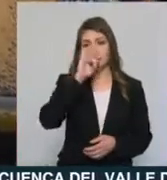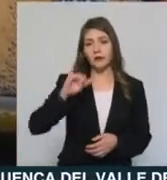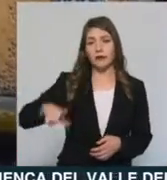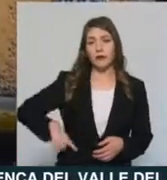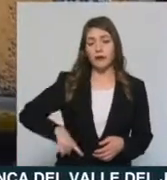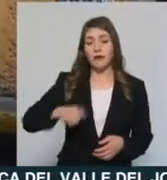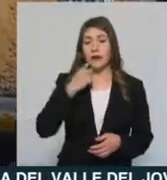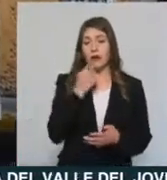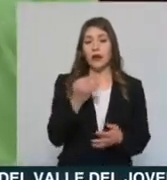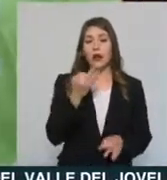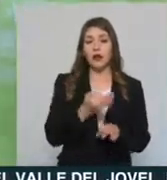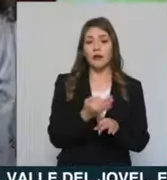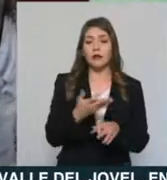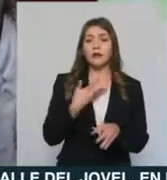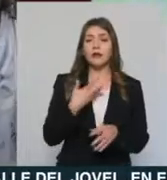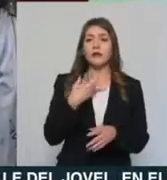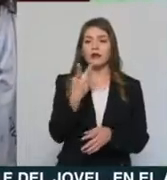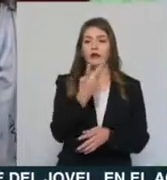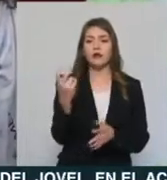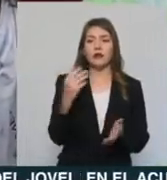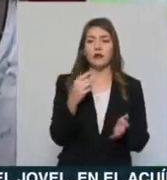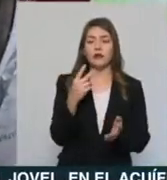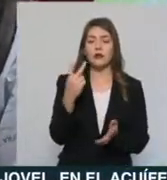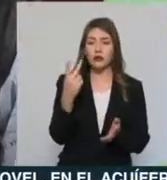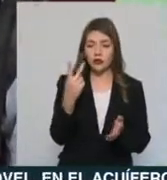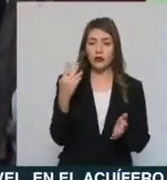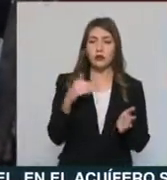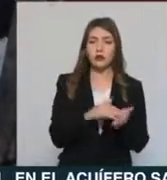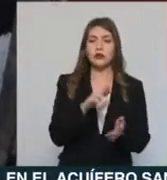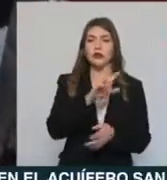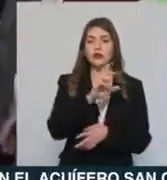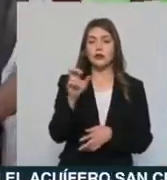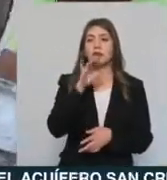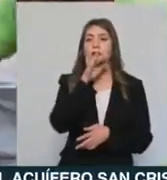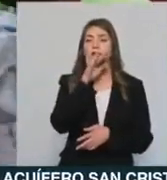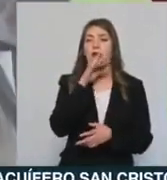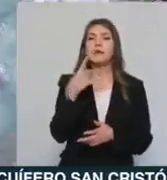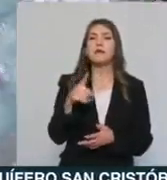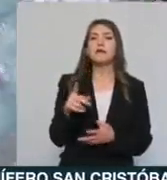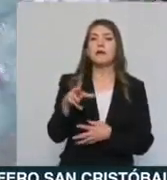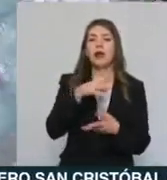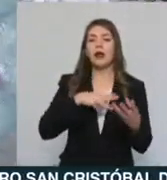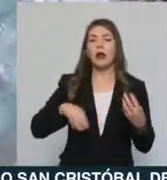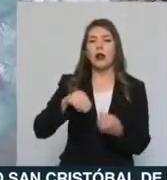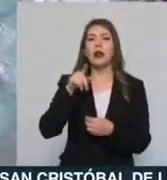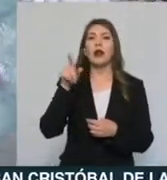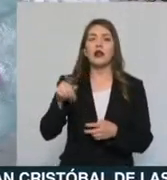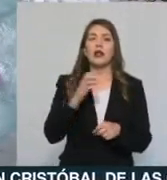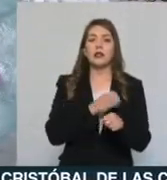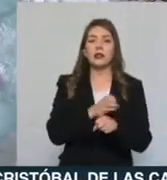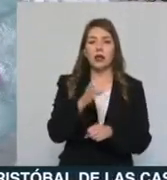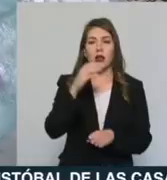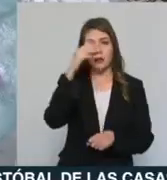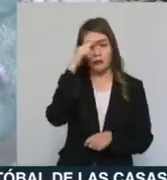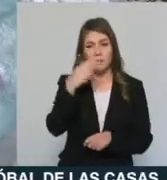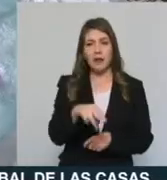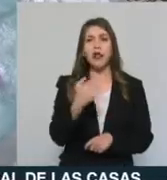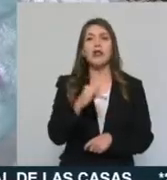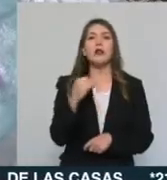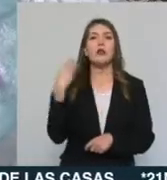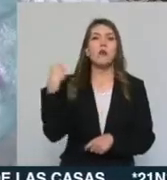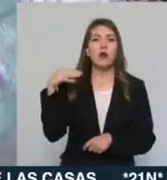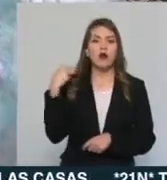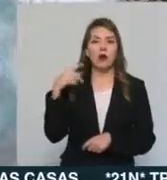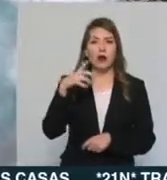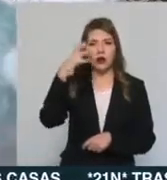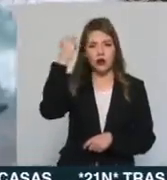destinan 2.800 millones de pesos para trasladar la basura al Estado de México y Morelos. Sin embargo, este recurso puede ser